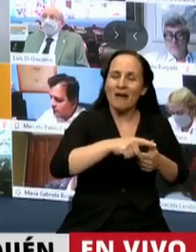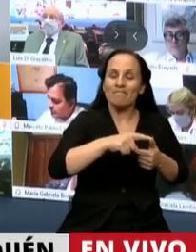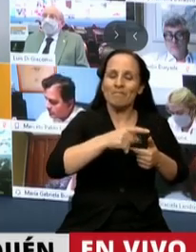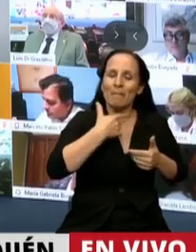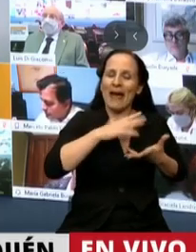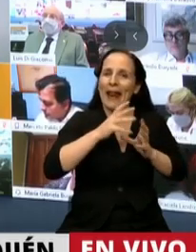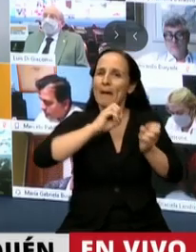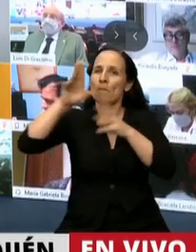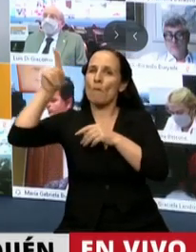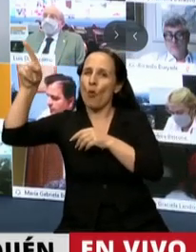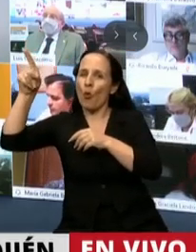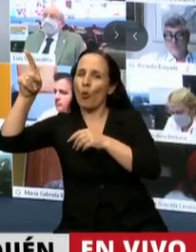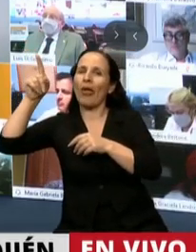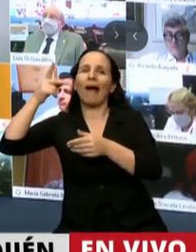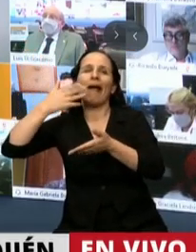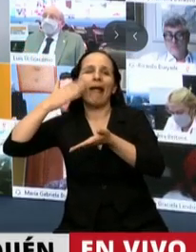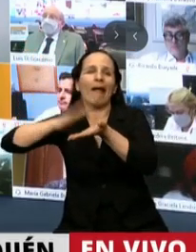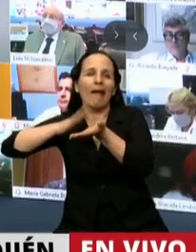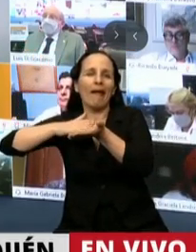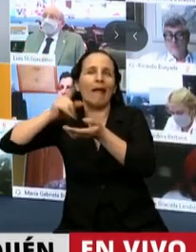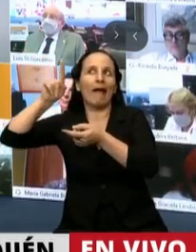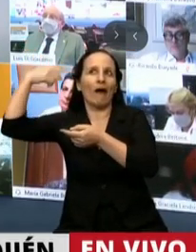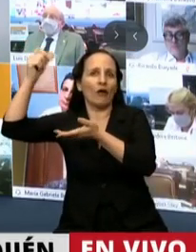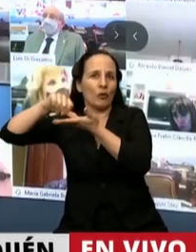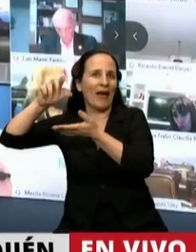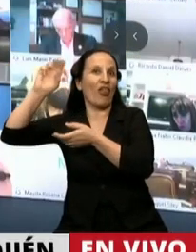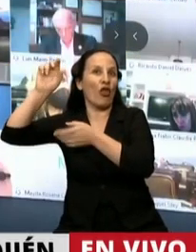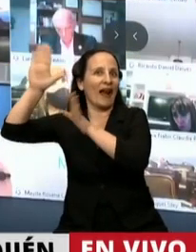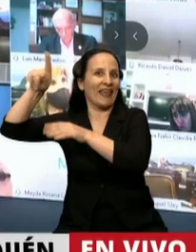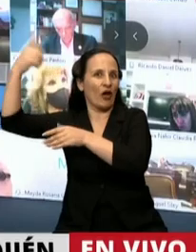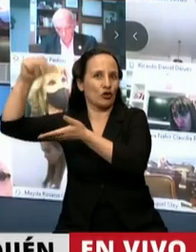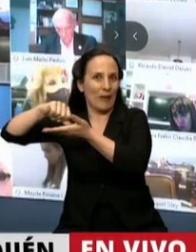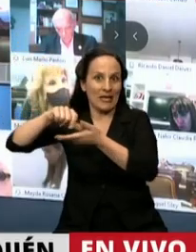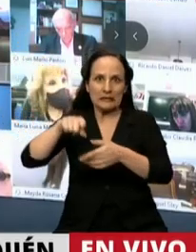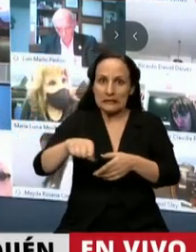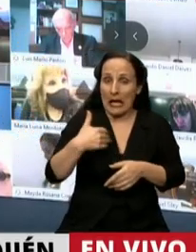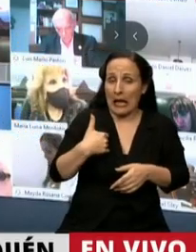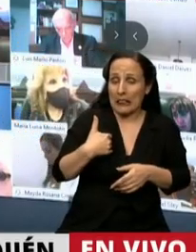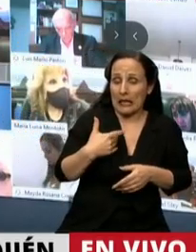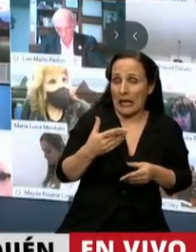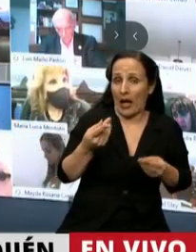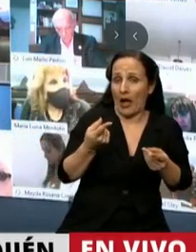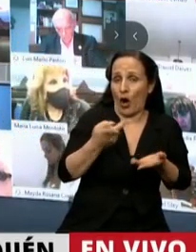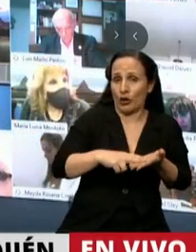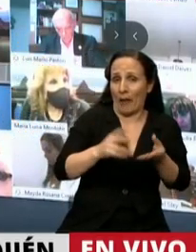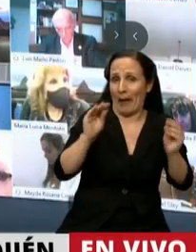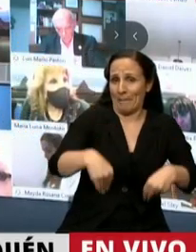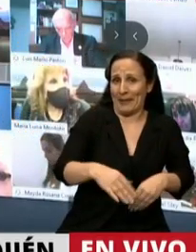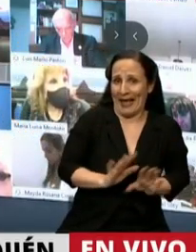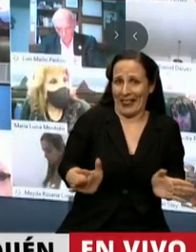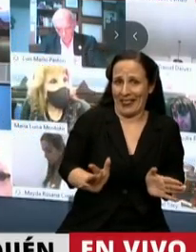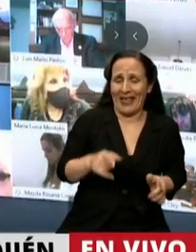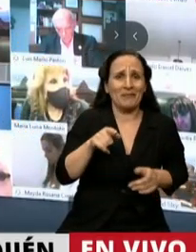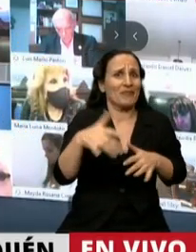ahí, facturar en ese país y dejar dólares en él. Argentina pierde una vez más. Hay urgencia